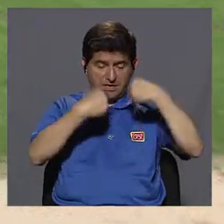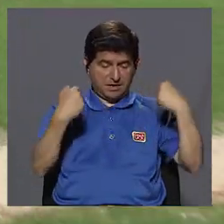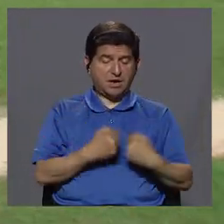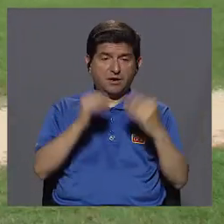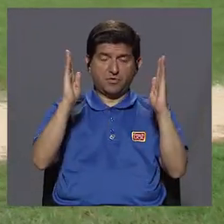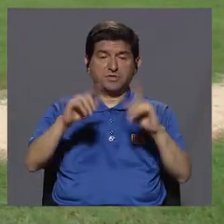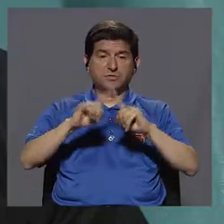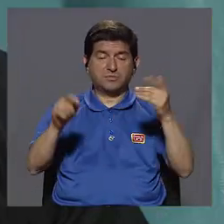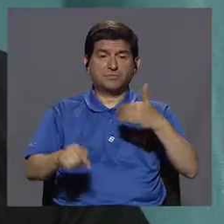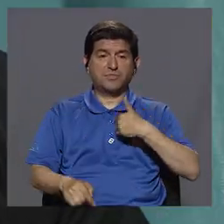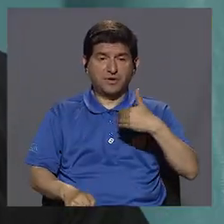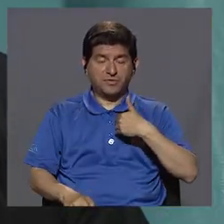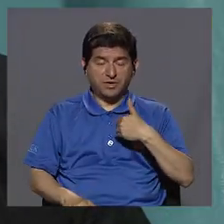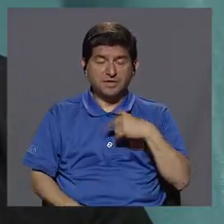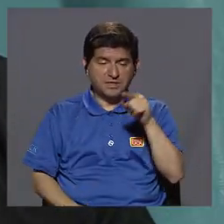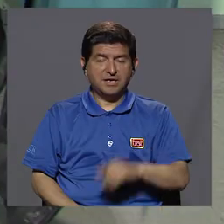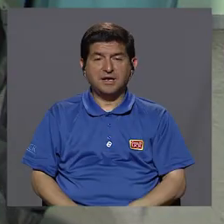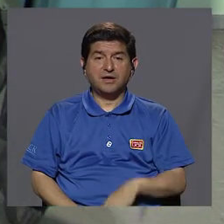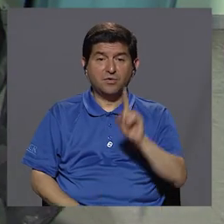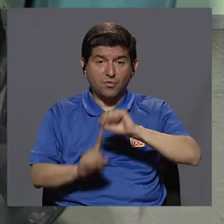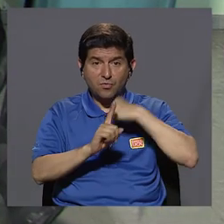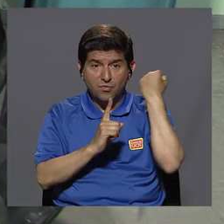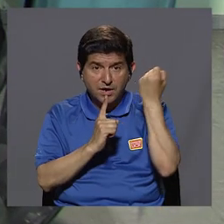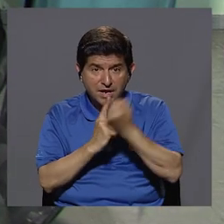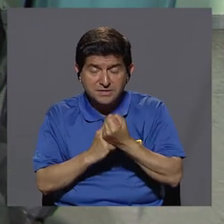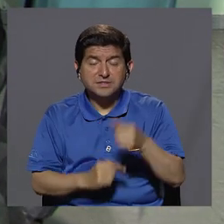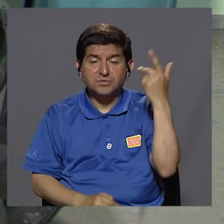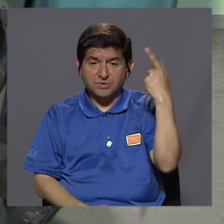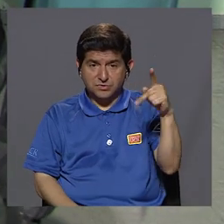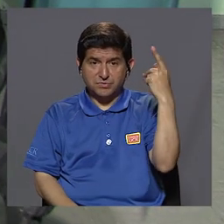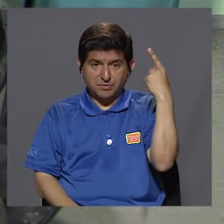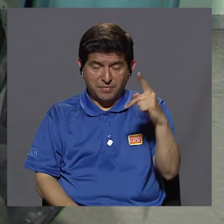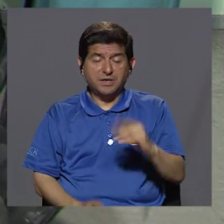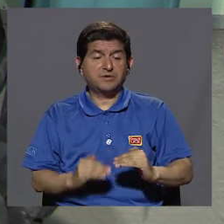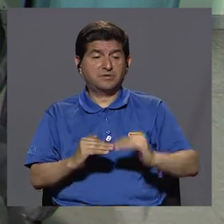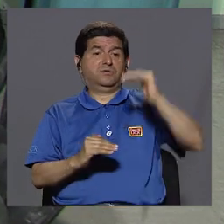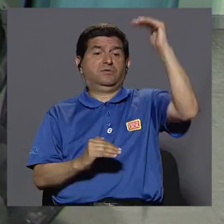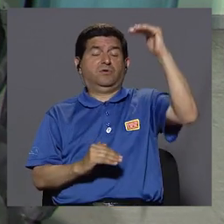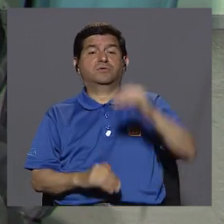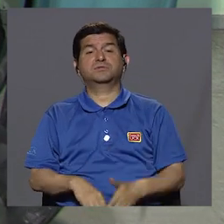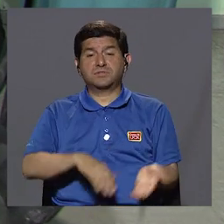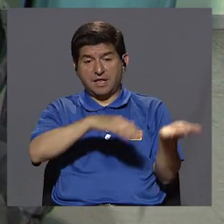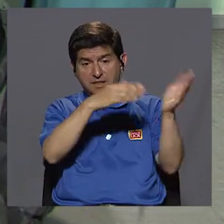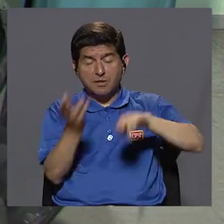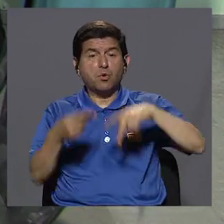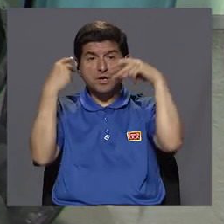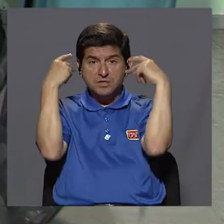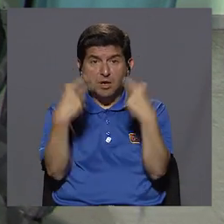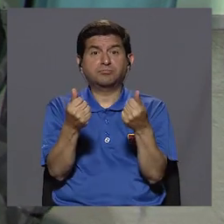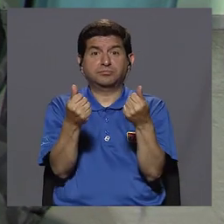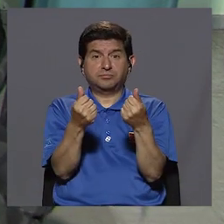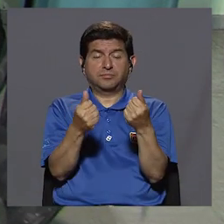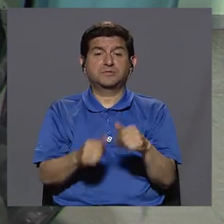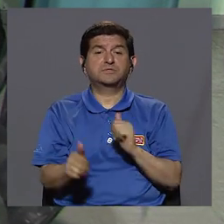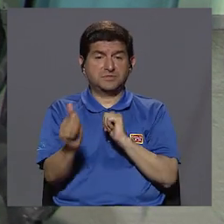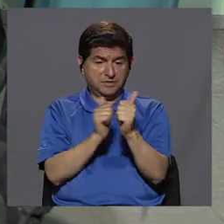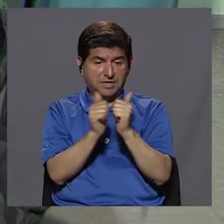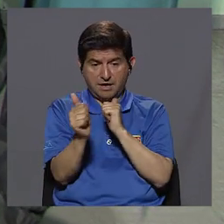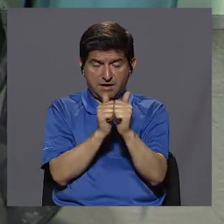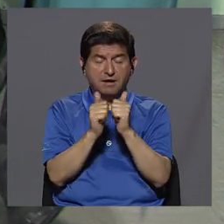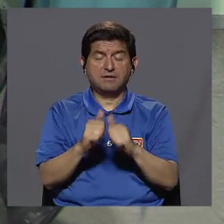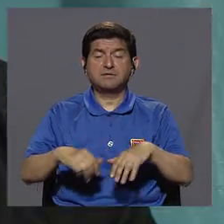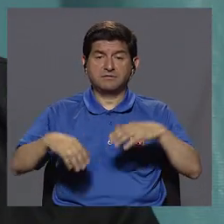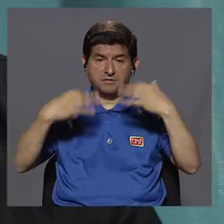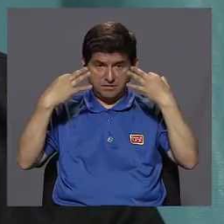tiene es una patología que se llama miocardiopatía hipertrófica y no sabía tienen un riesgo muy alto de hacer muertes súbitas y mentalmente empiezan a hacer